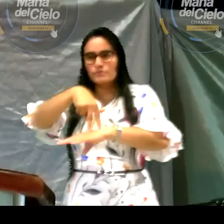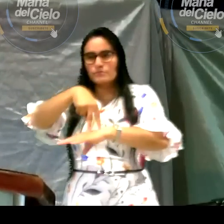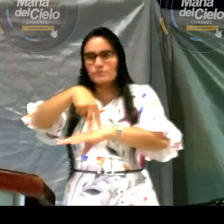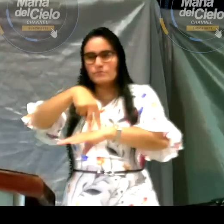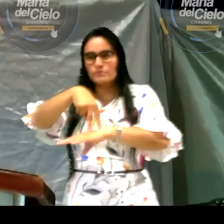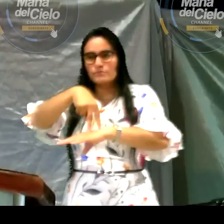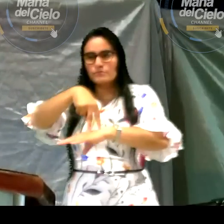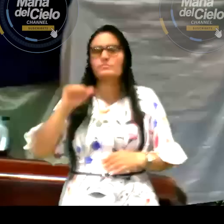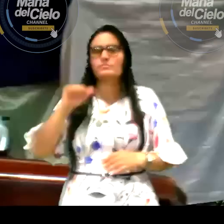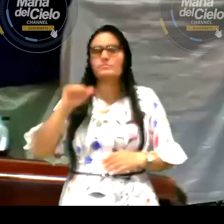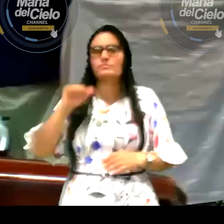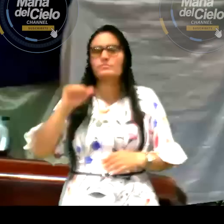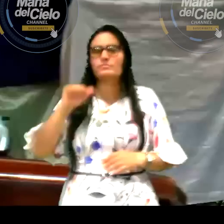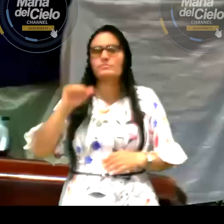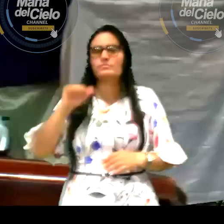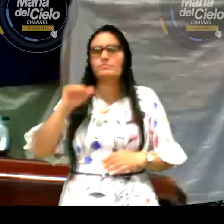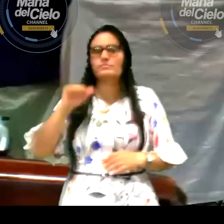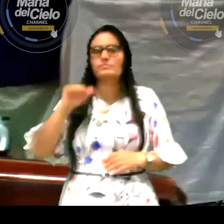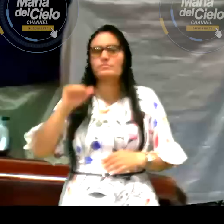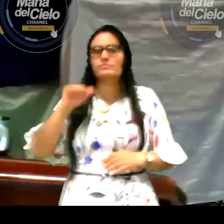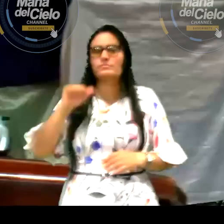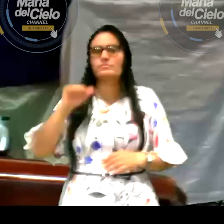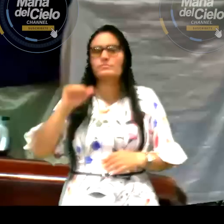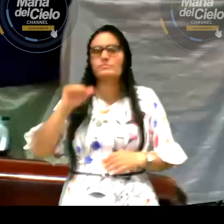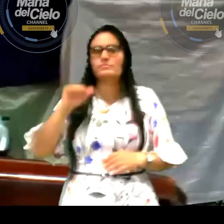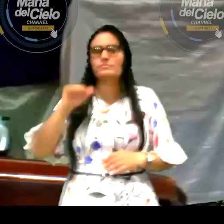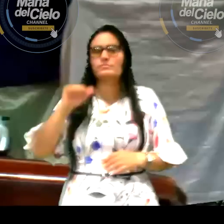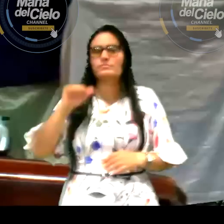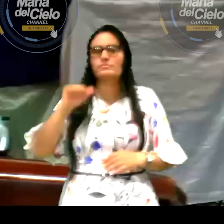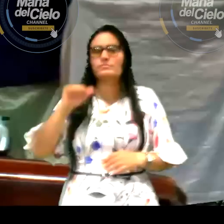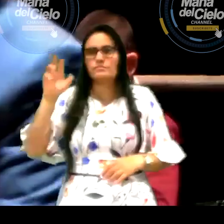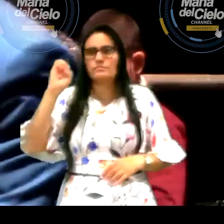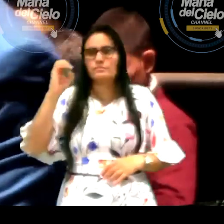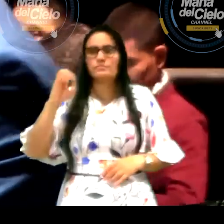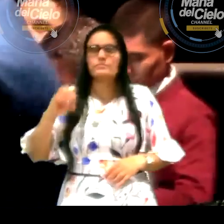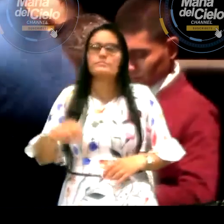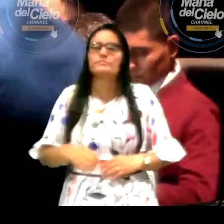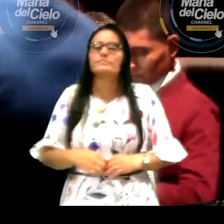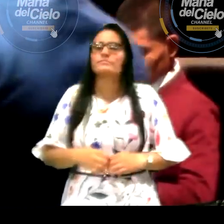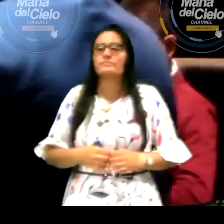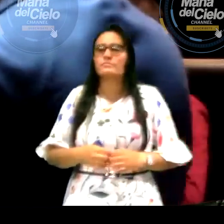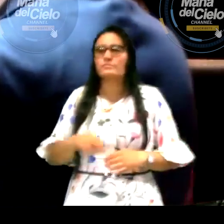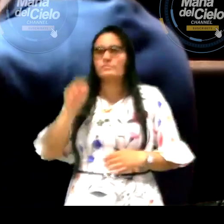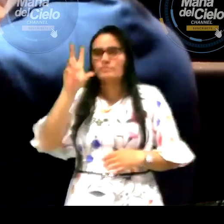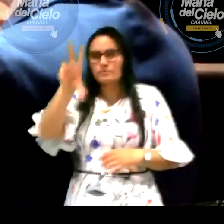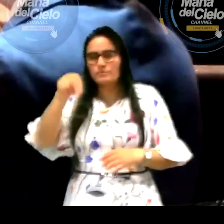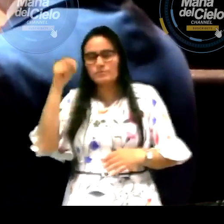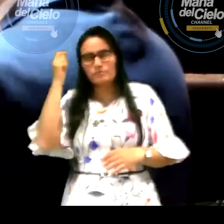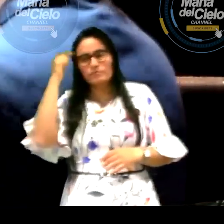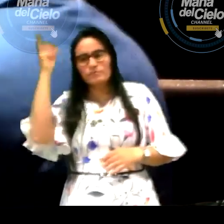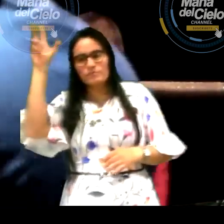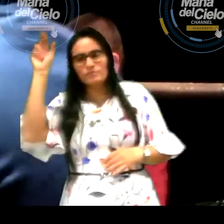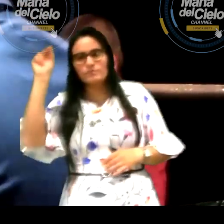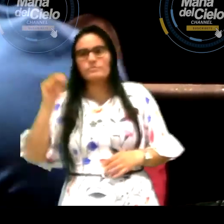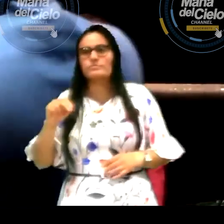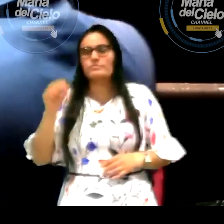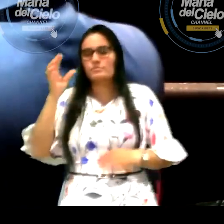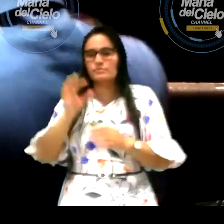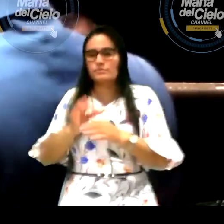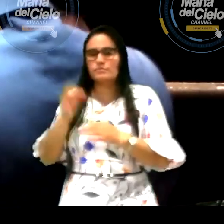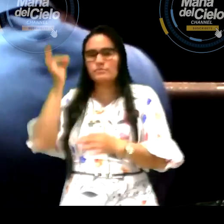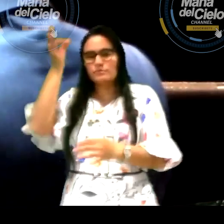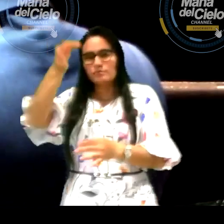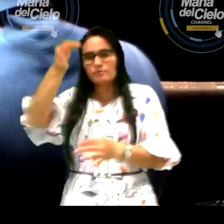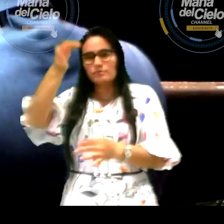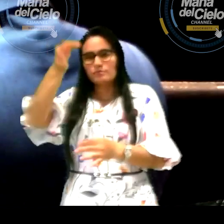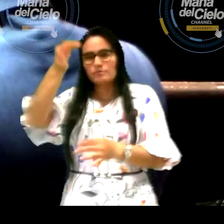No va a pasar. Mire, ella tuvo fe en el pasado. Si hubieses estado